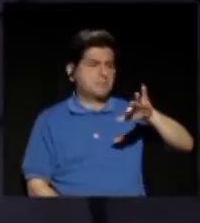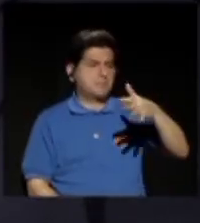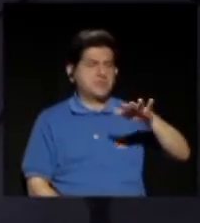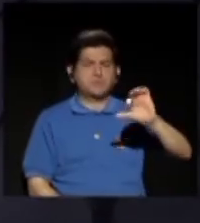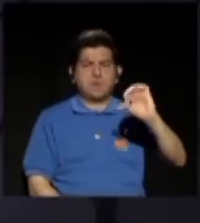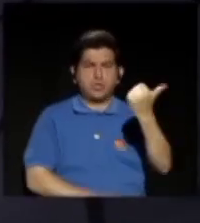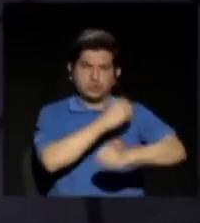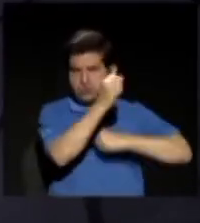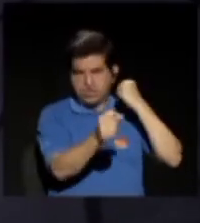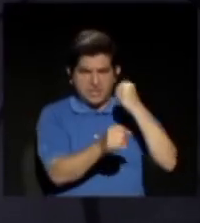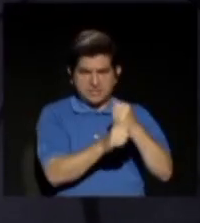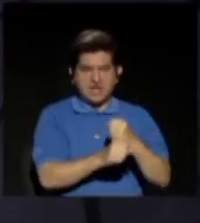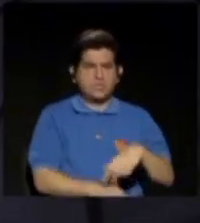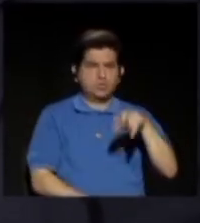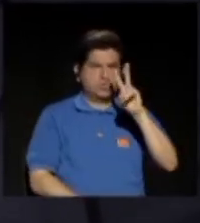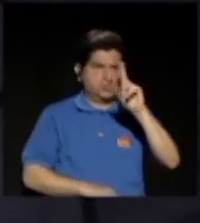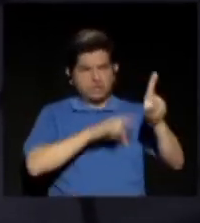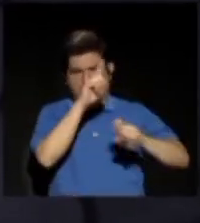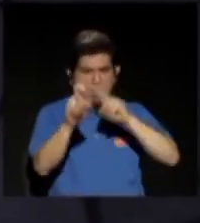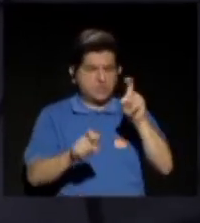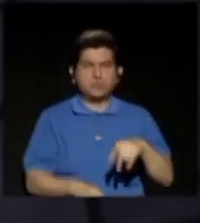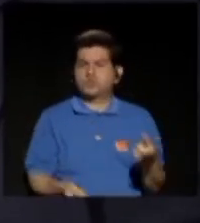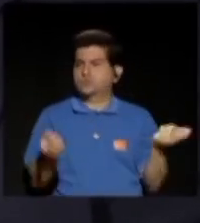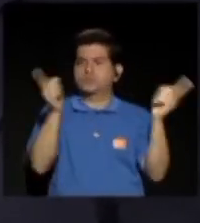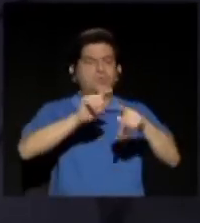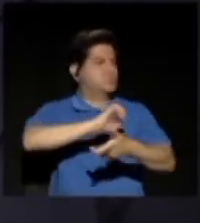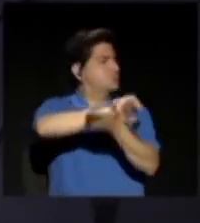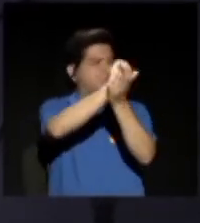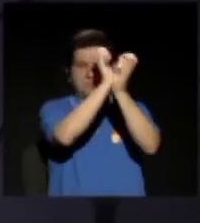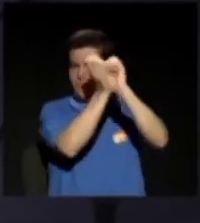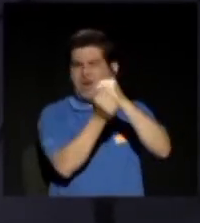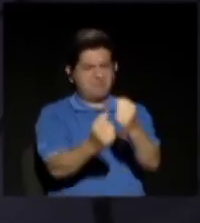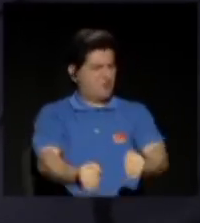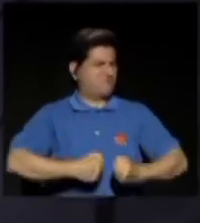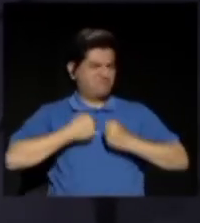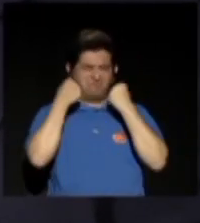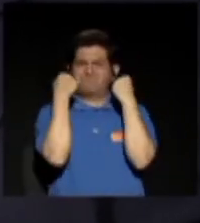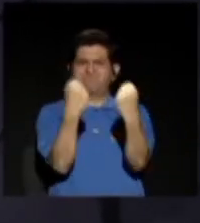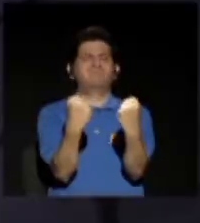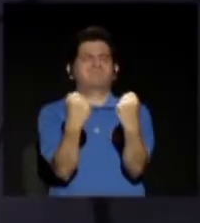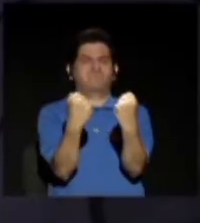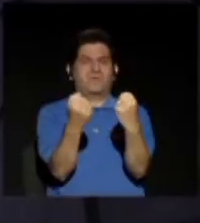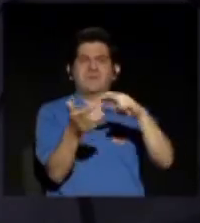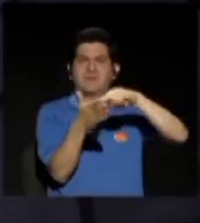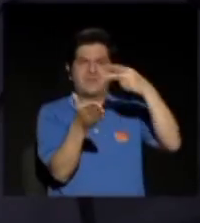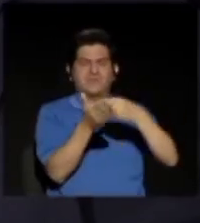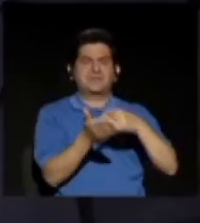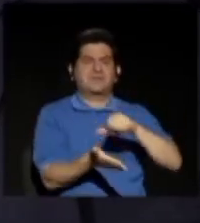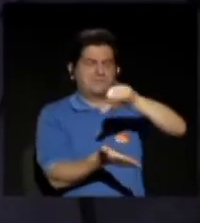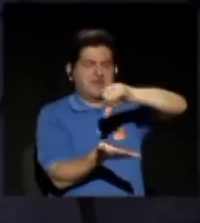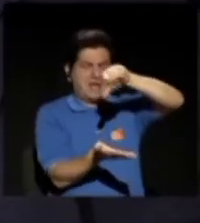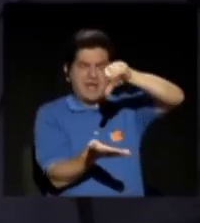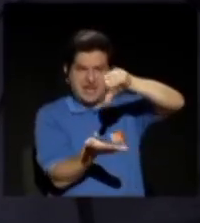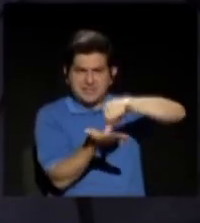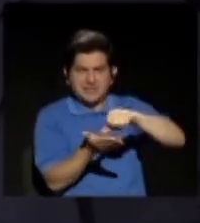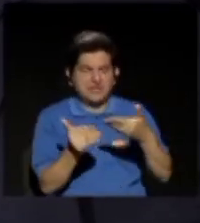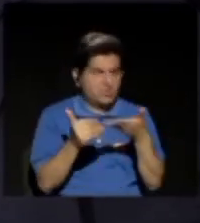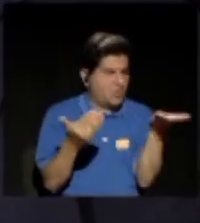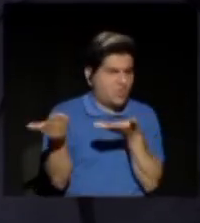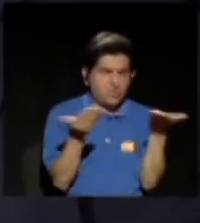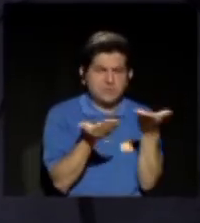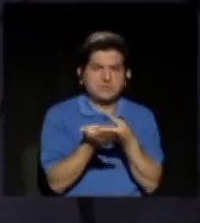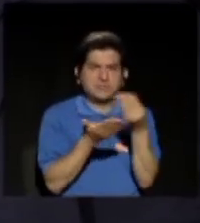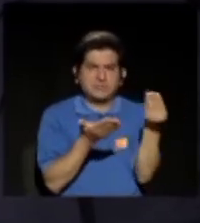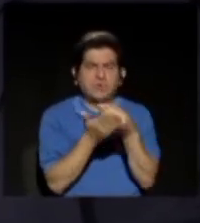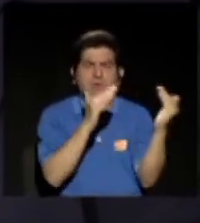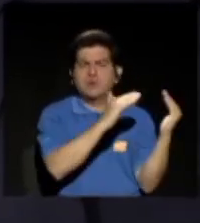los 10 años entre las dos encuestas, no se ha dado ese cambio tan fuerte dentro de lo que es el núcleo básico de los bienes y servicios que consumen